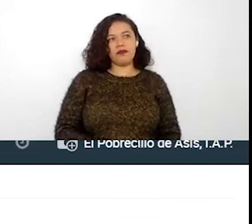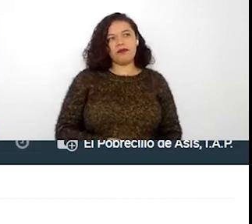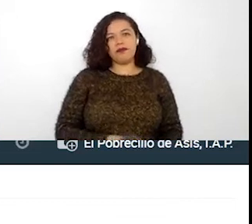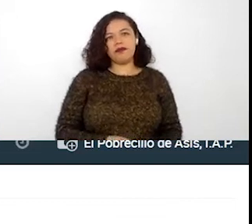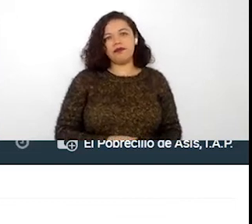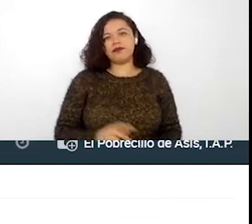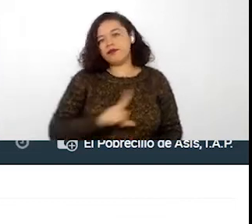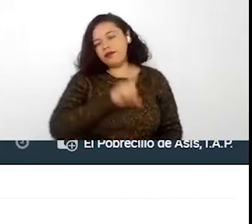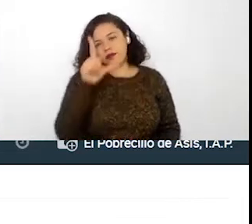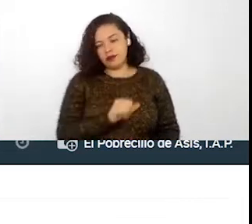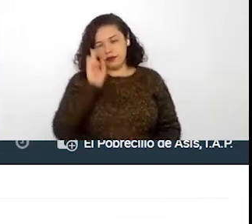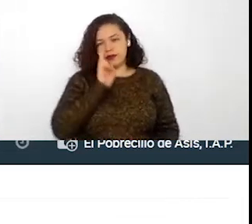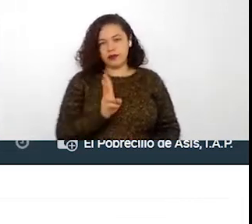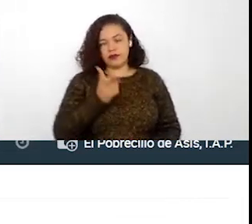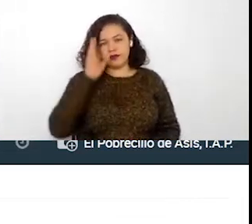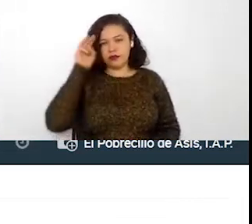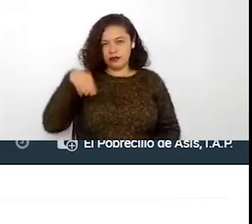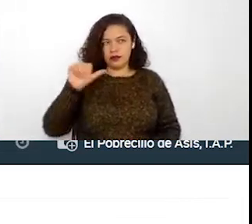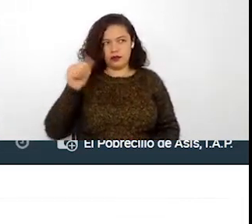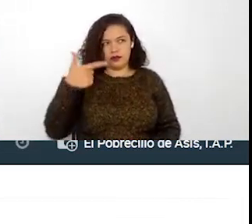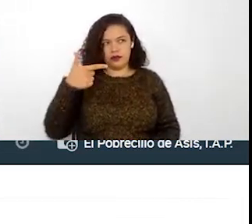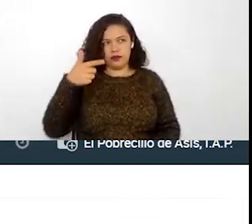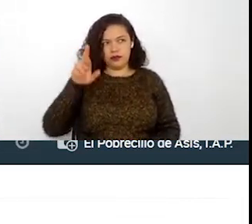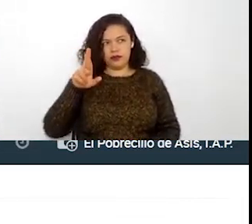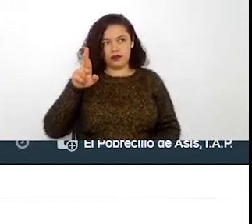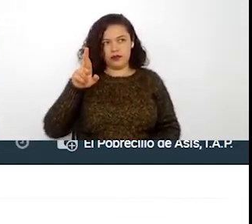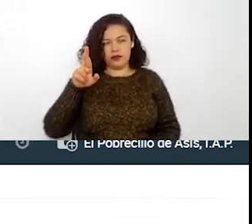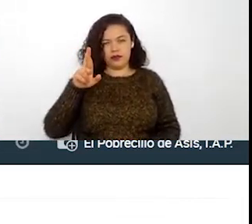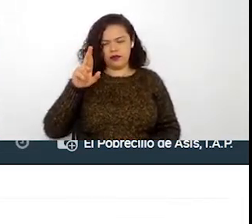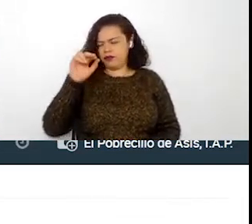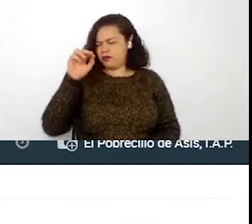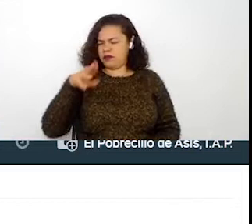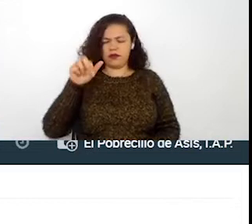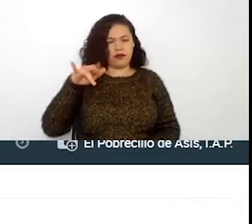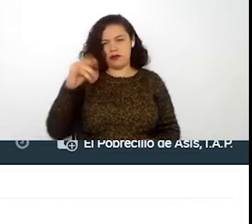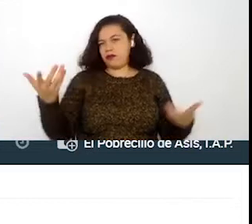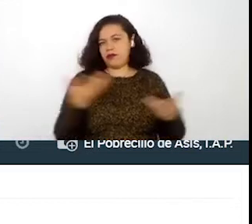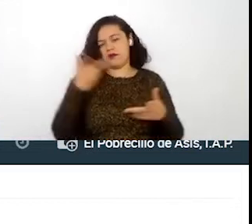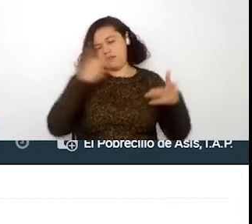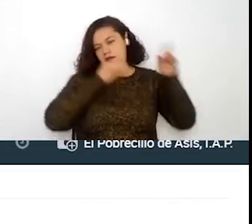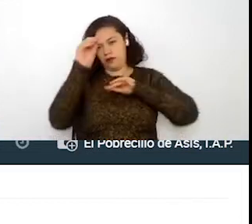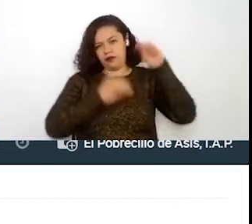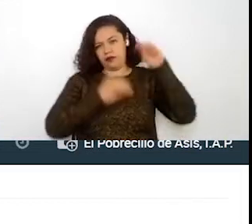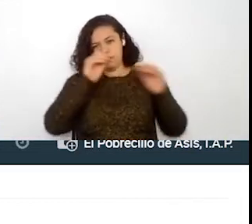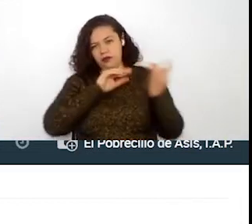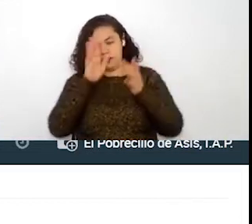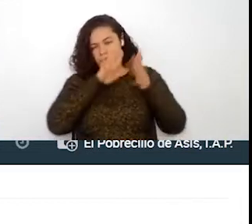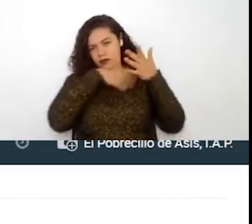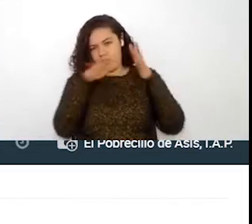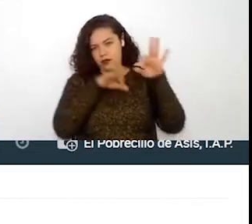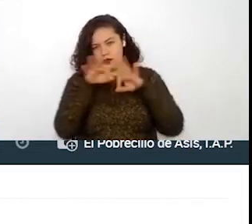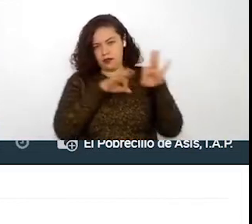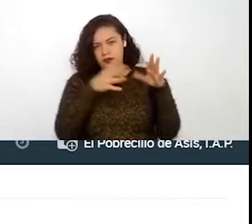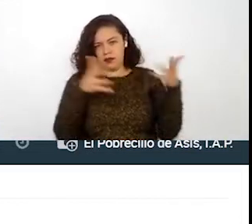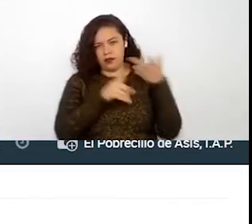ya Mari pudo elaboró no a través de esta hoja de trabajo la